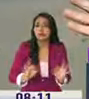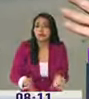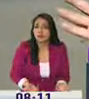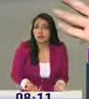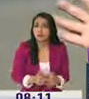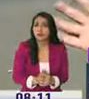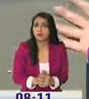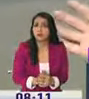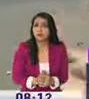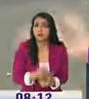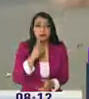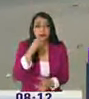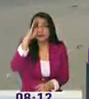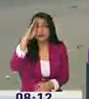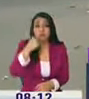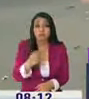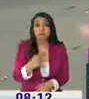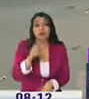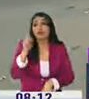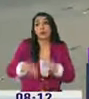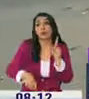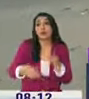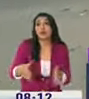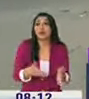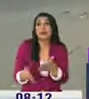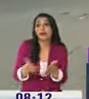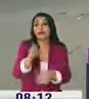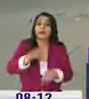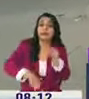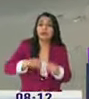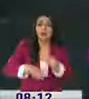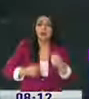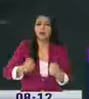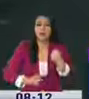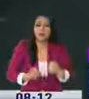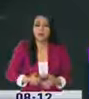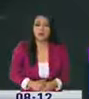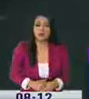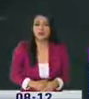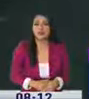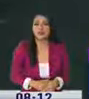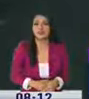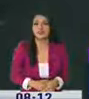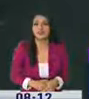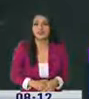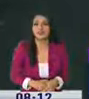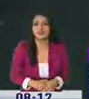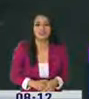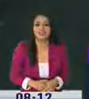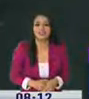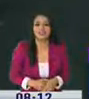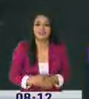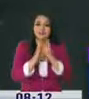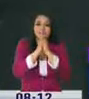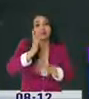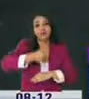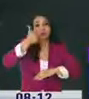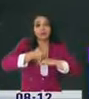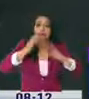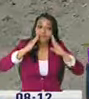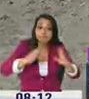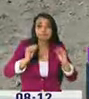las patrullas no pueden seguirles porque dicen la calle no está buena y los carros se dañan. La petición del sector es la intervención de las autoridades para